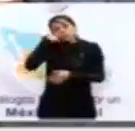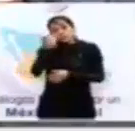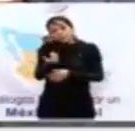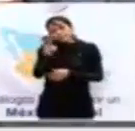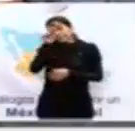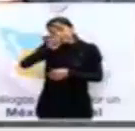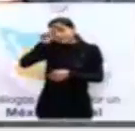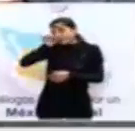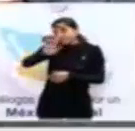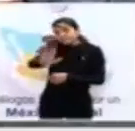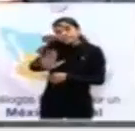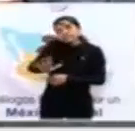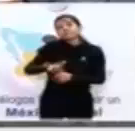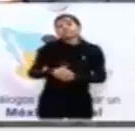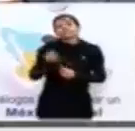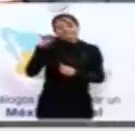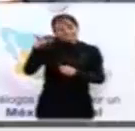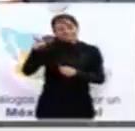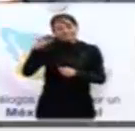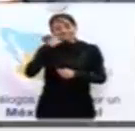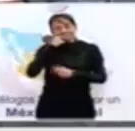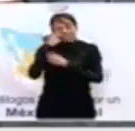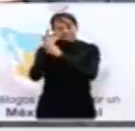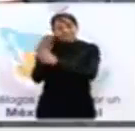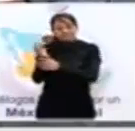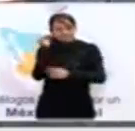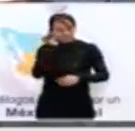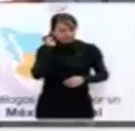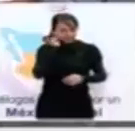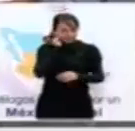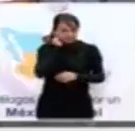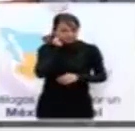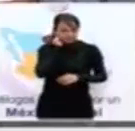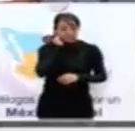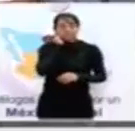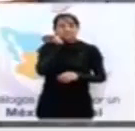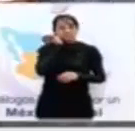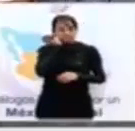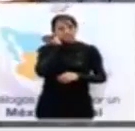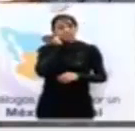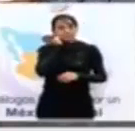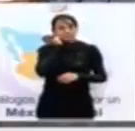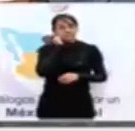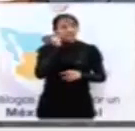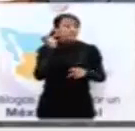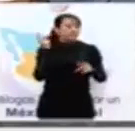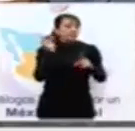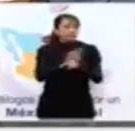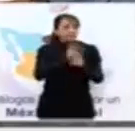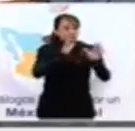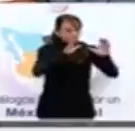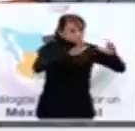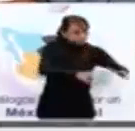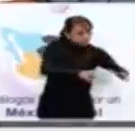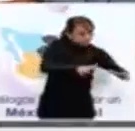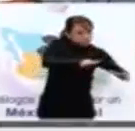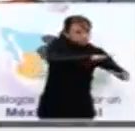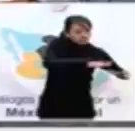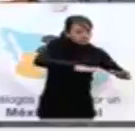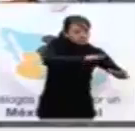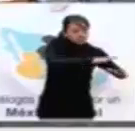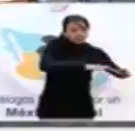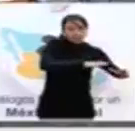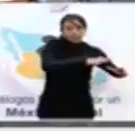ya que nos recuerda el senador que ahora el sector de agricultura nuevamente va a tener más